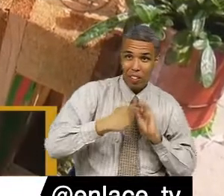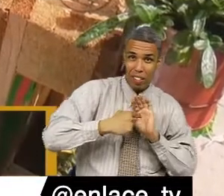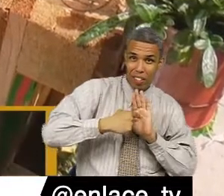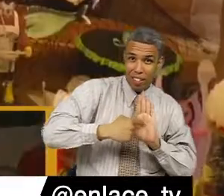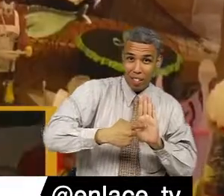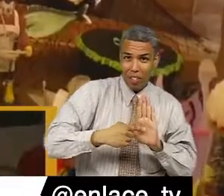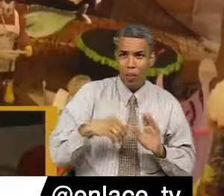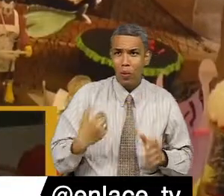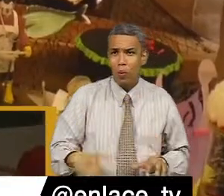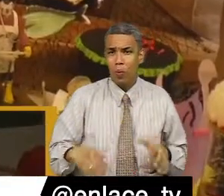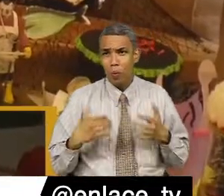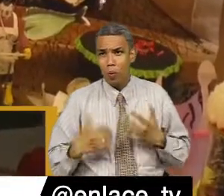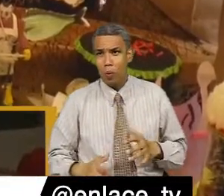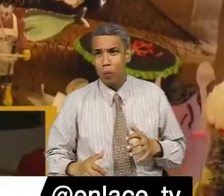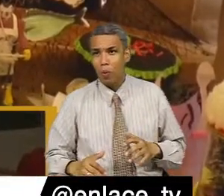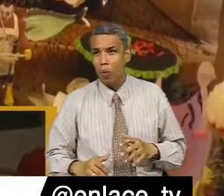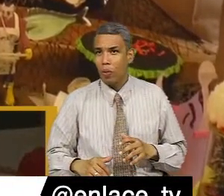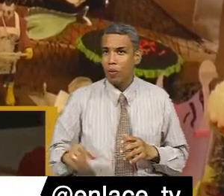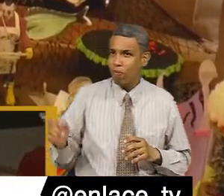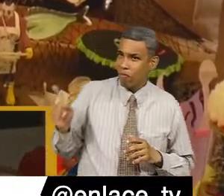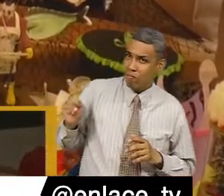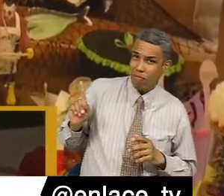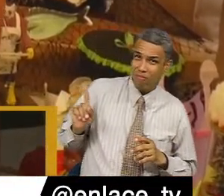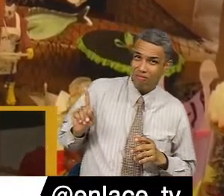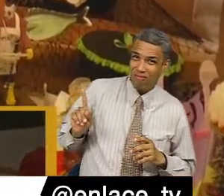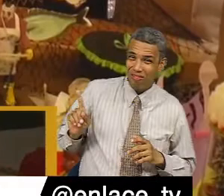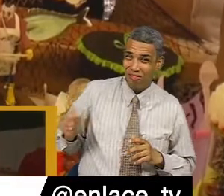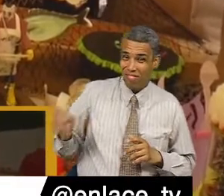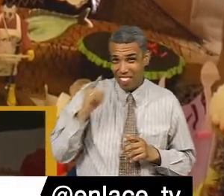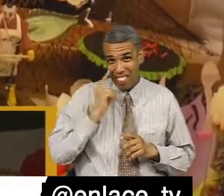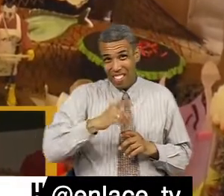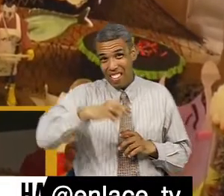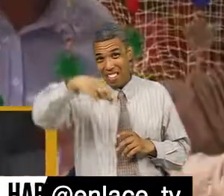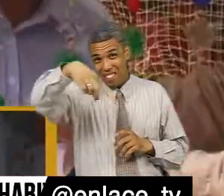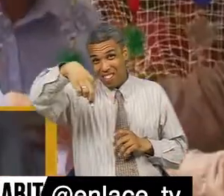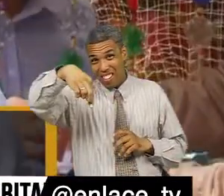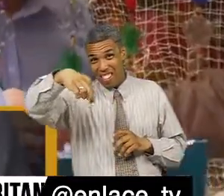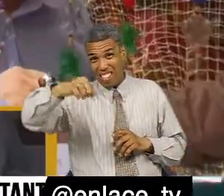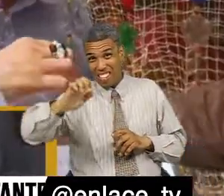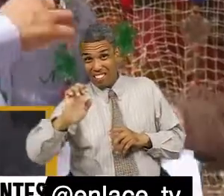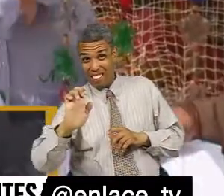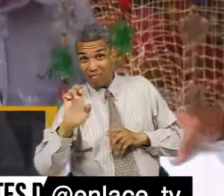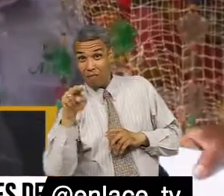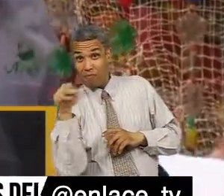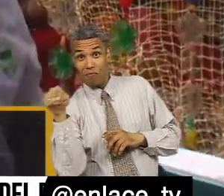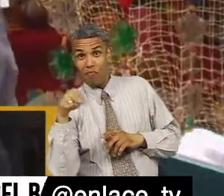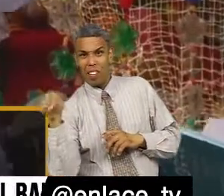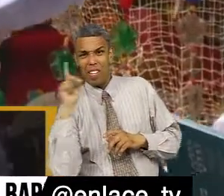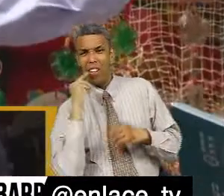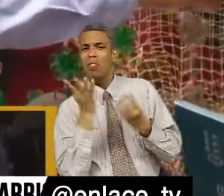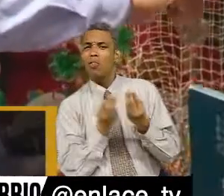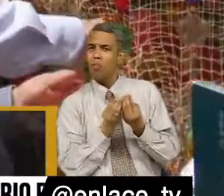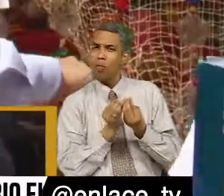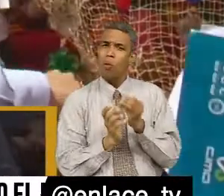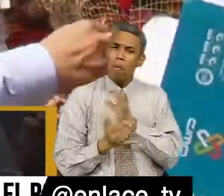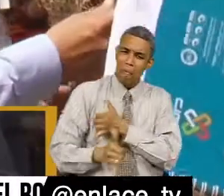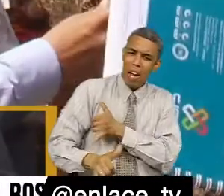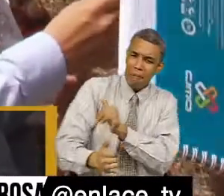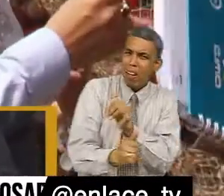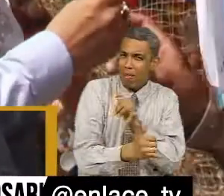de 425 empleados del PES, Plan de Empleo Social. Tomamos las instalaciones del CPC para generar de cierta